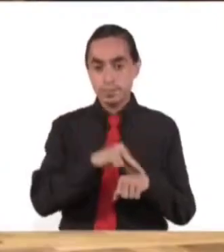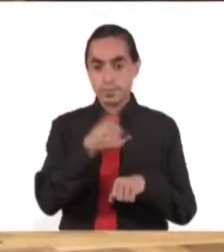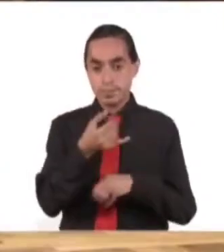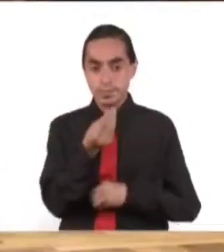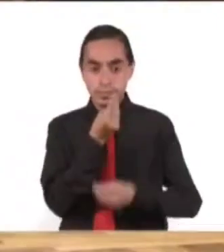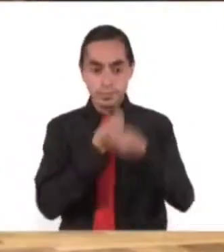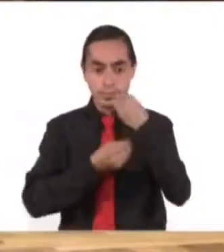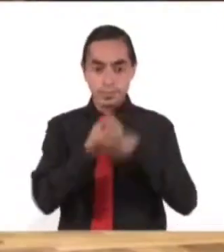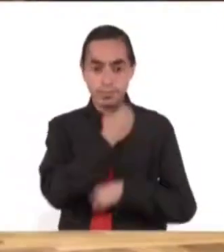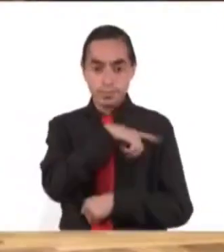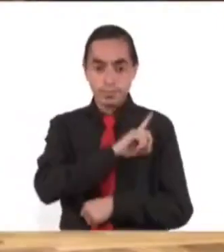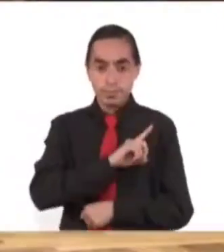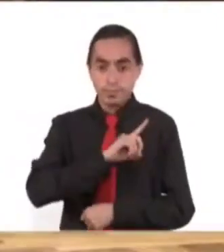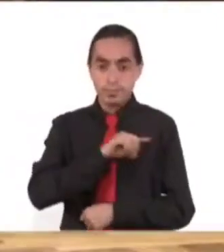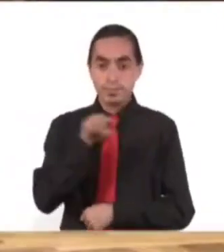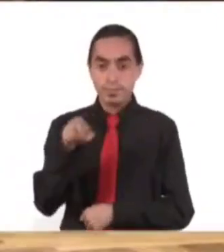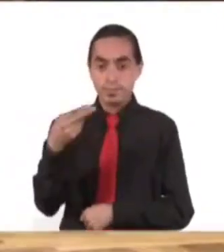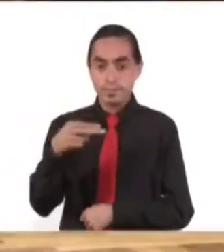Subirán.